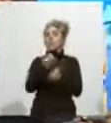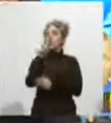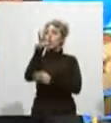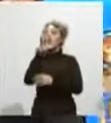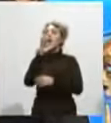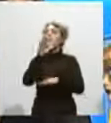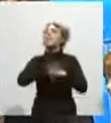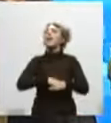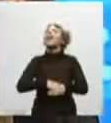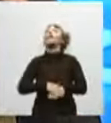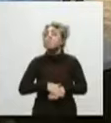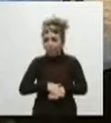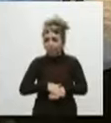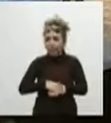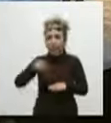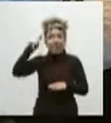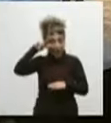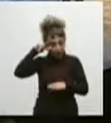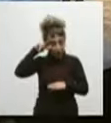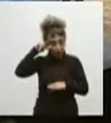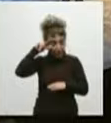para drag